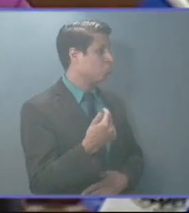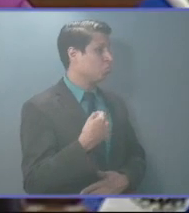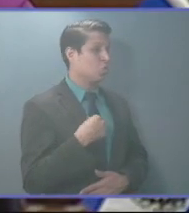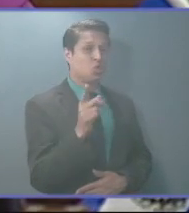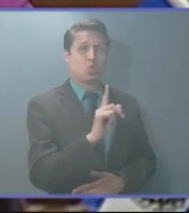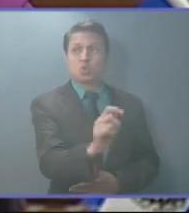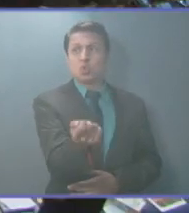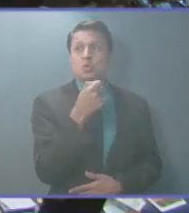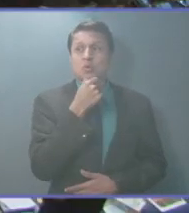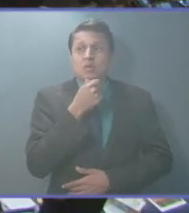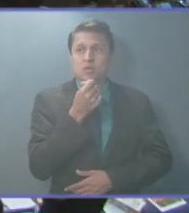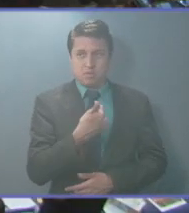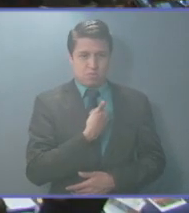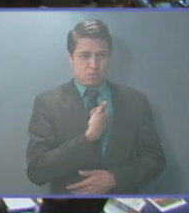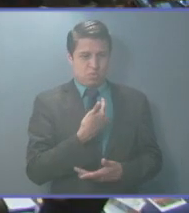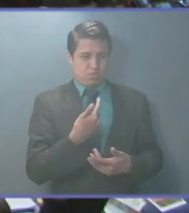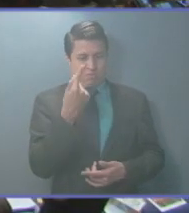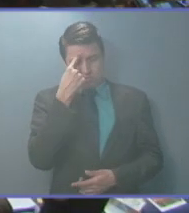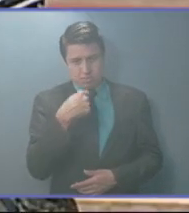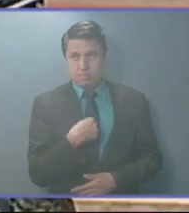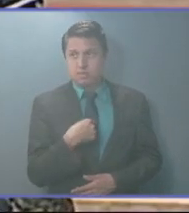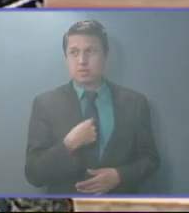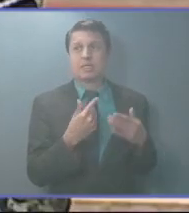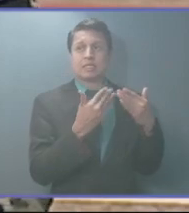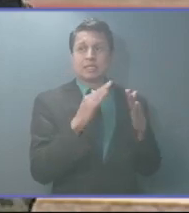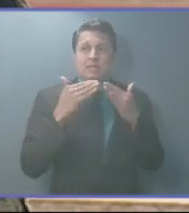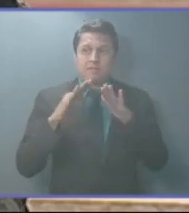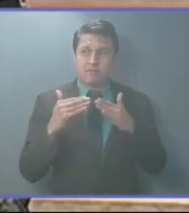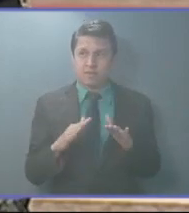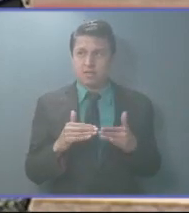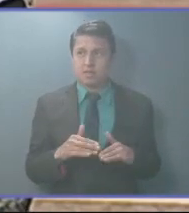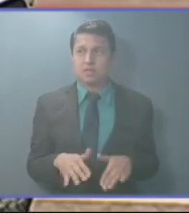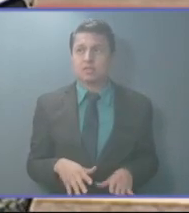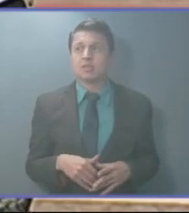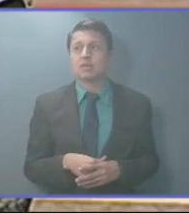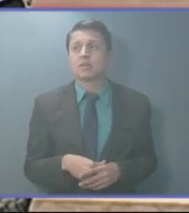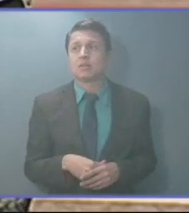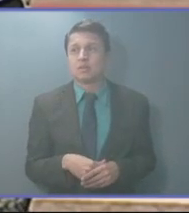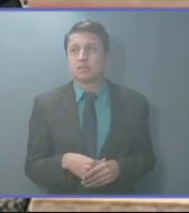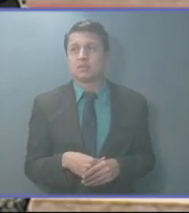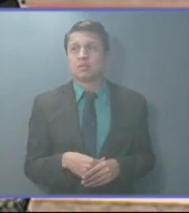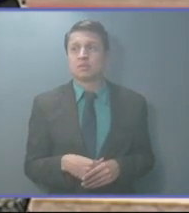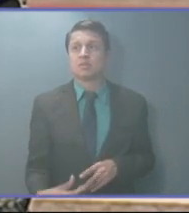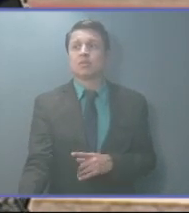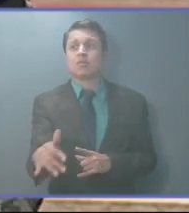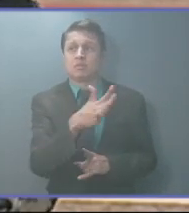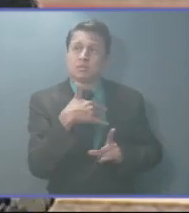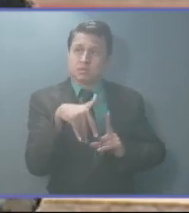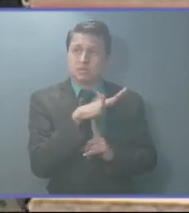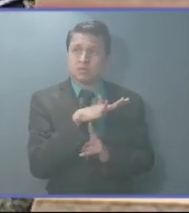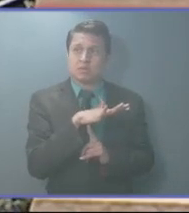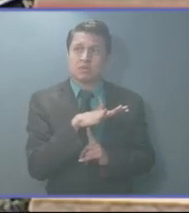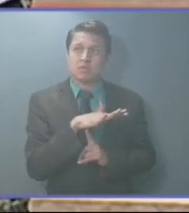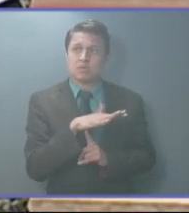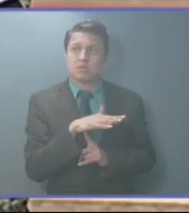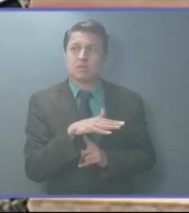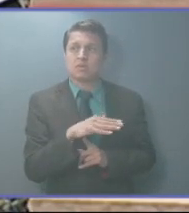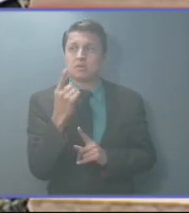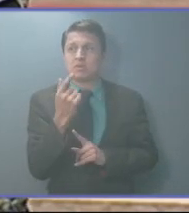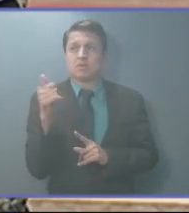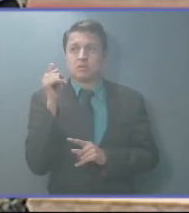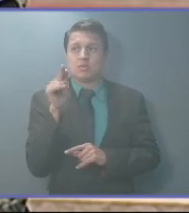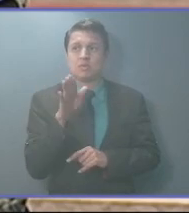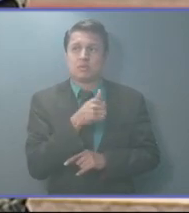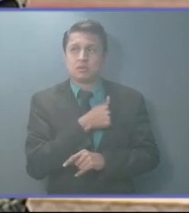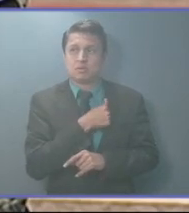auto informes a mí hay diferentes situaciones hay oficiales delegados